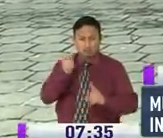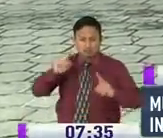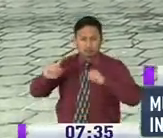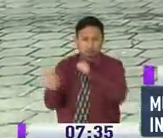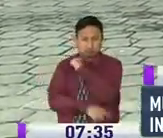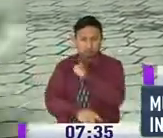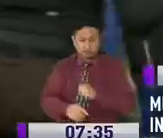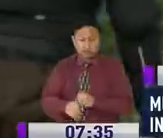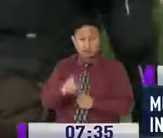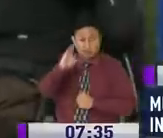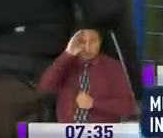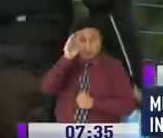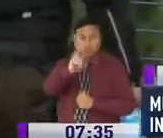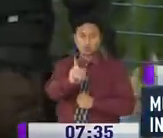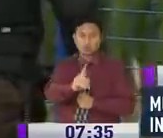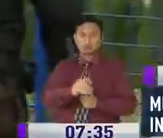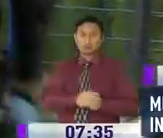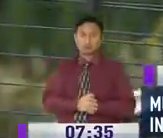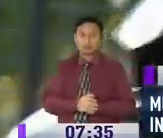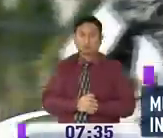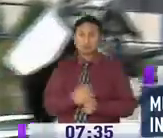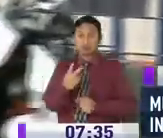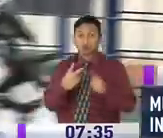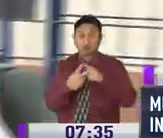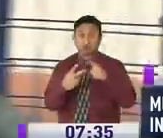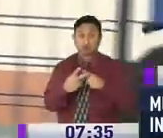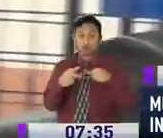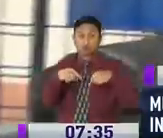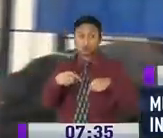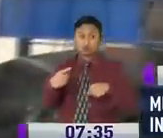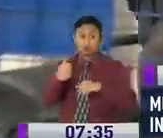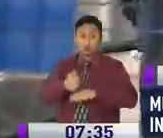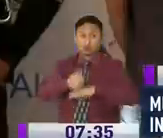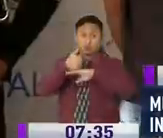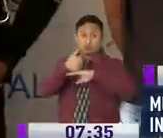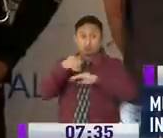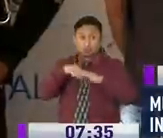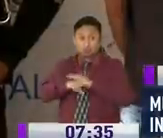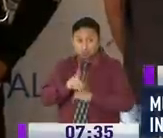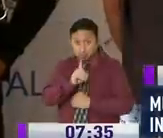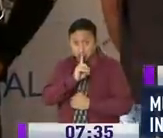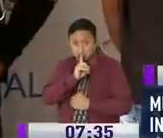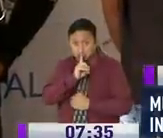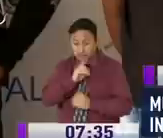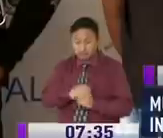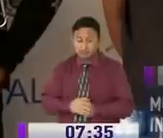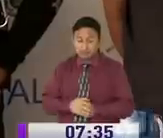Los sospechosos, algo asustados, fueron entregados a las autoridades judiciales. Ojalá les sirva